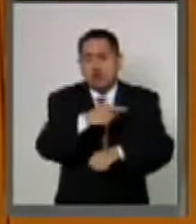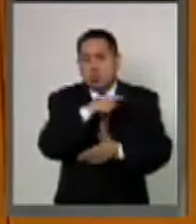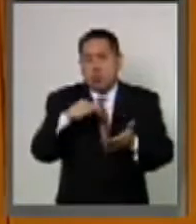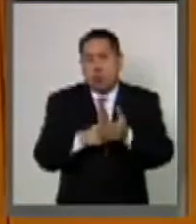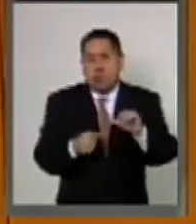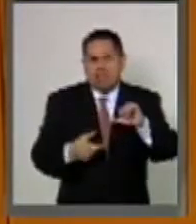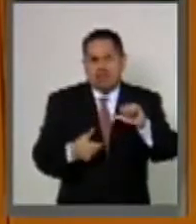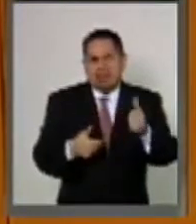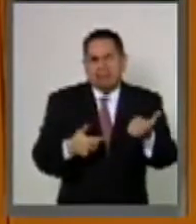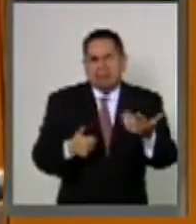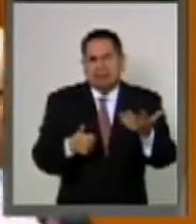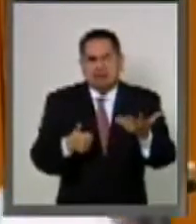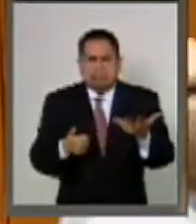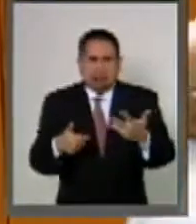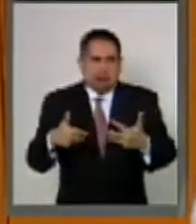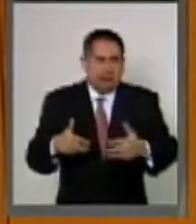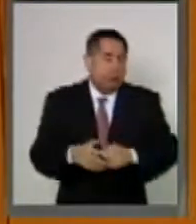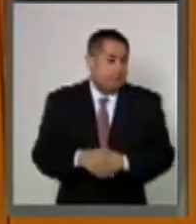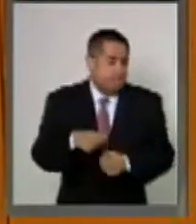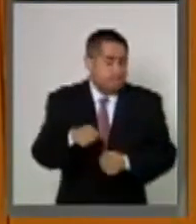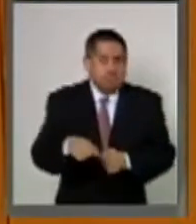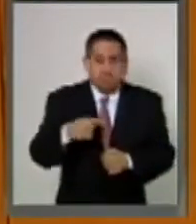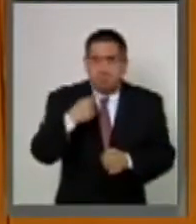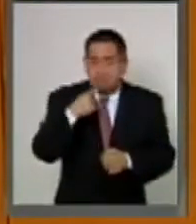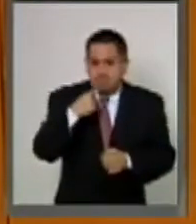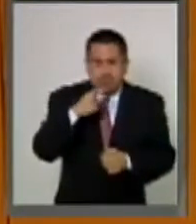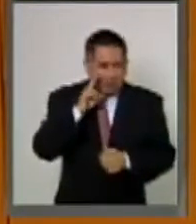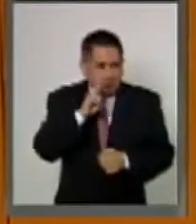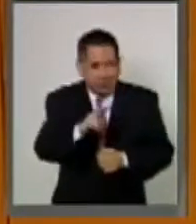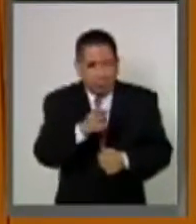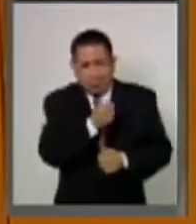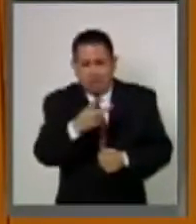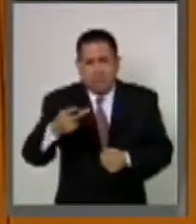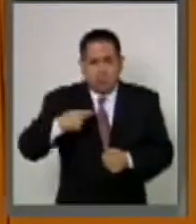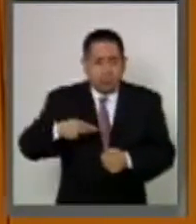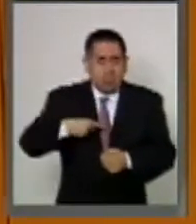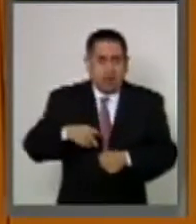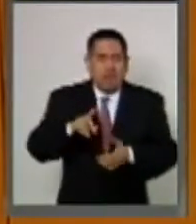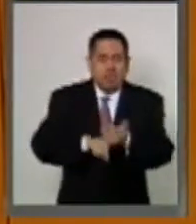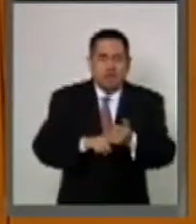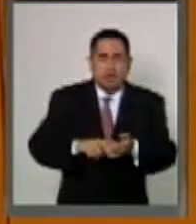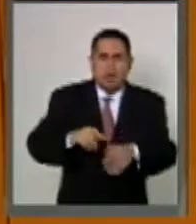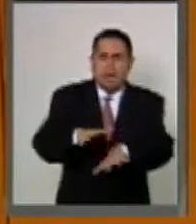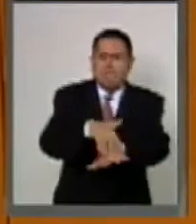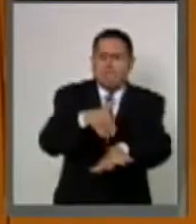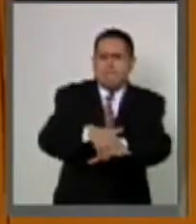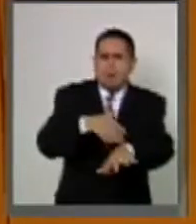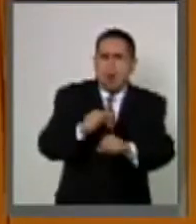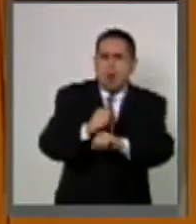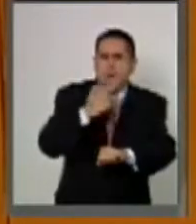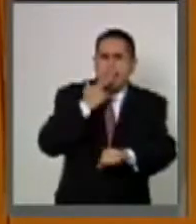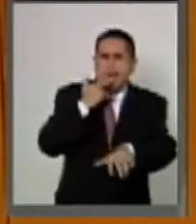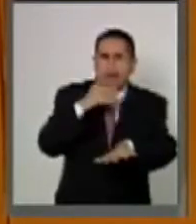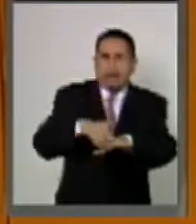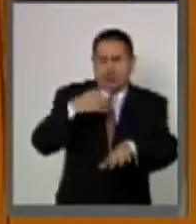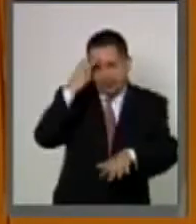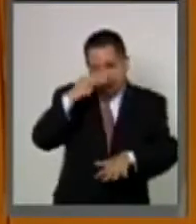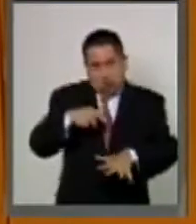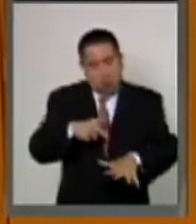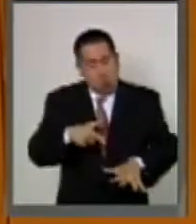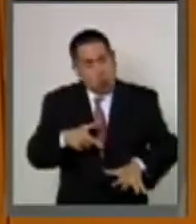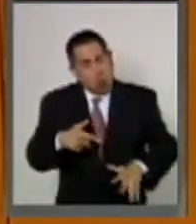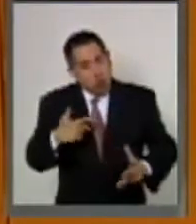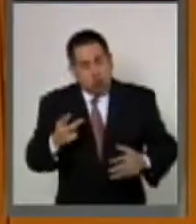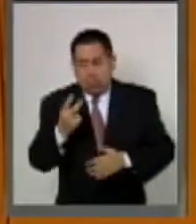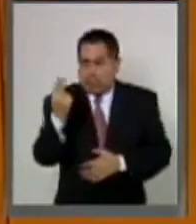cifras generan a su vez un alto porcentaje de personas con pie diabético en nuestro país. Es por eso